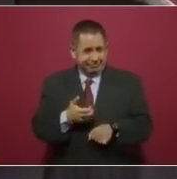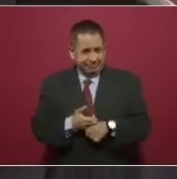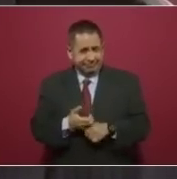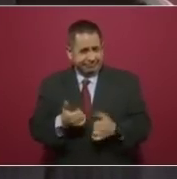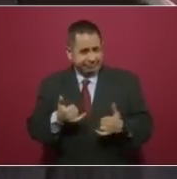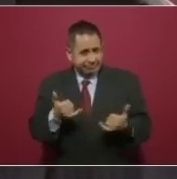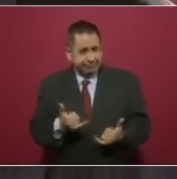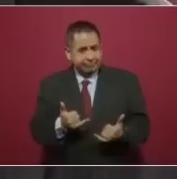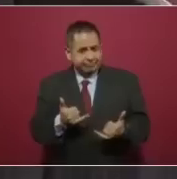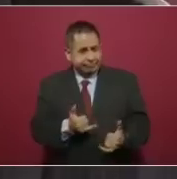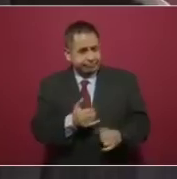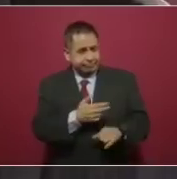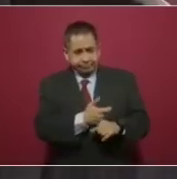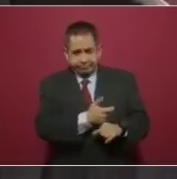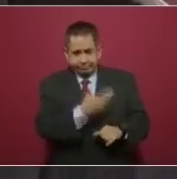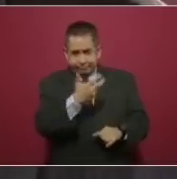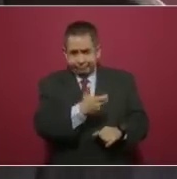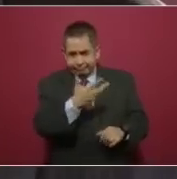si no